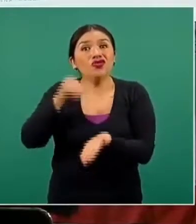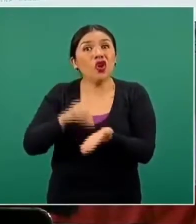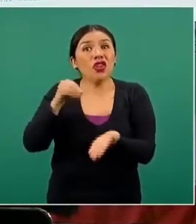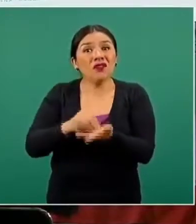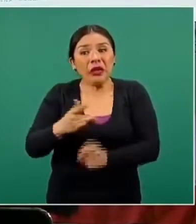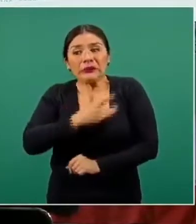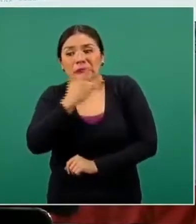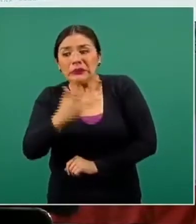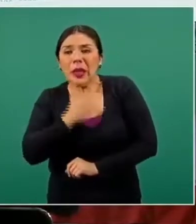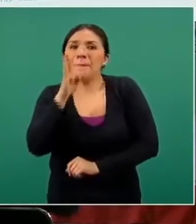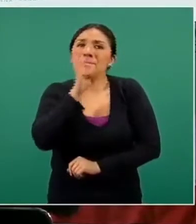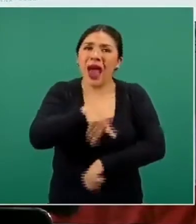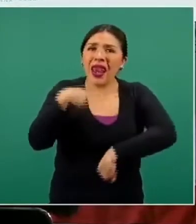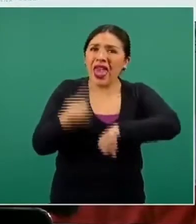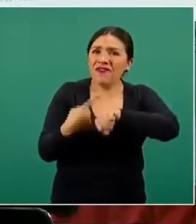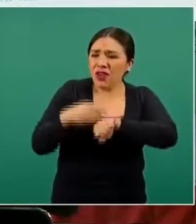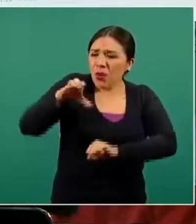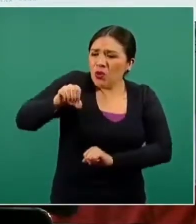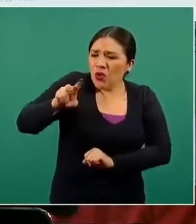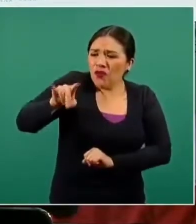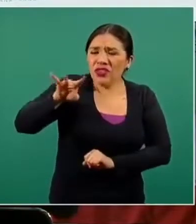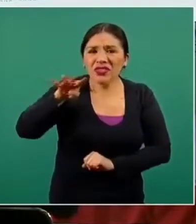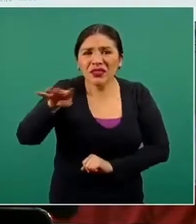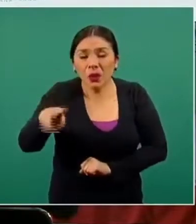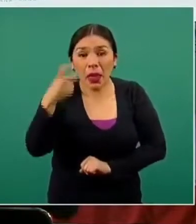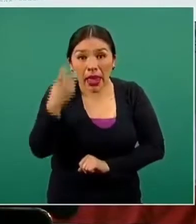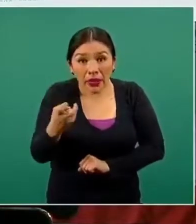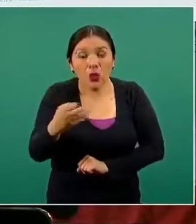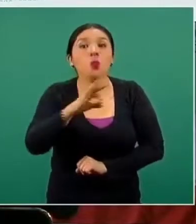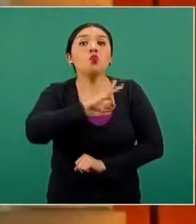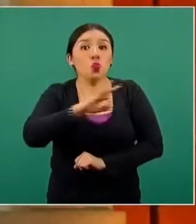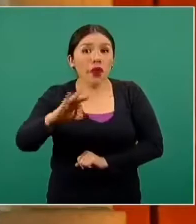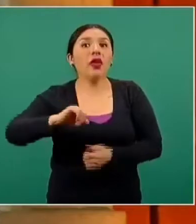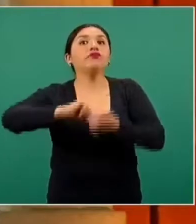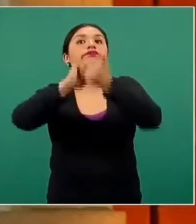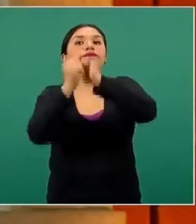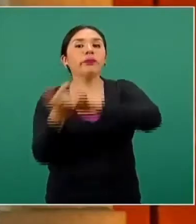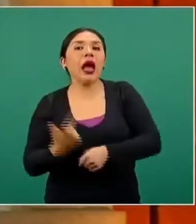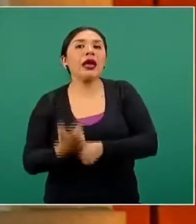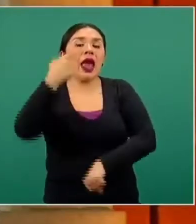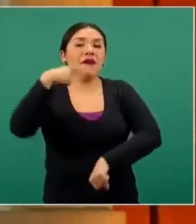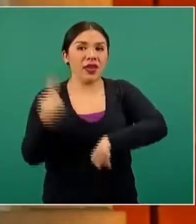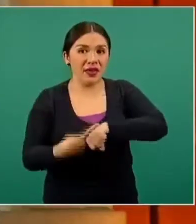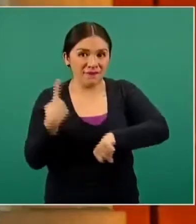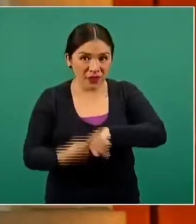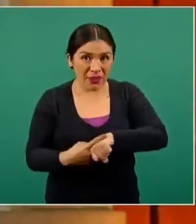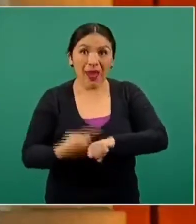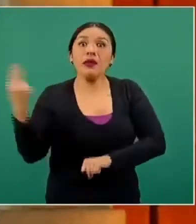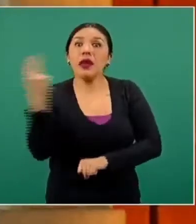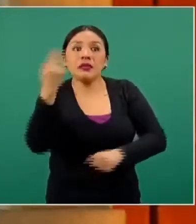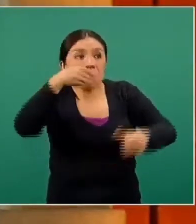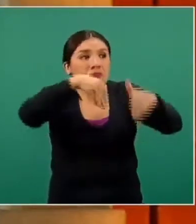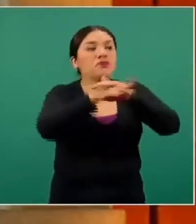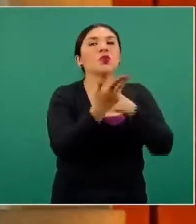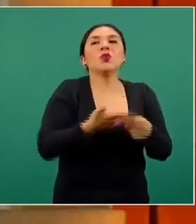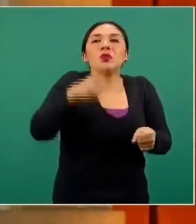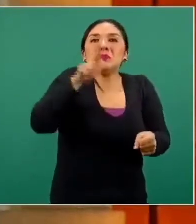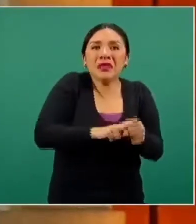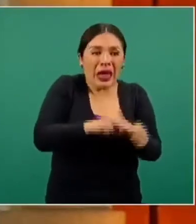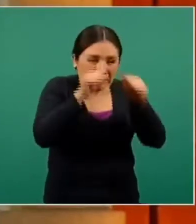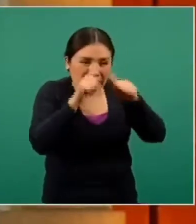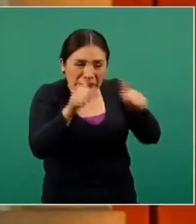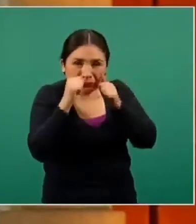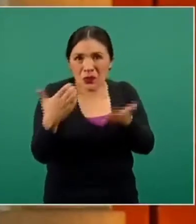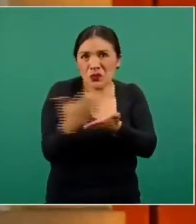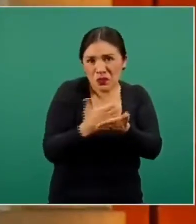con síntomas, enfermedad COVID, pueden tener una forma grave de la enfermedad y requerir hospitalización, y desde